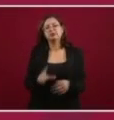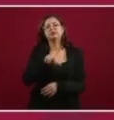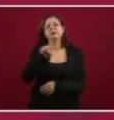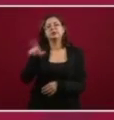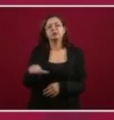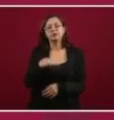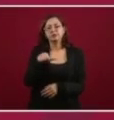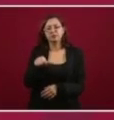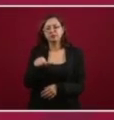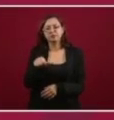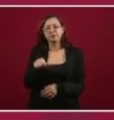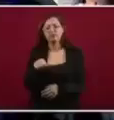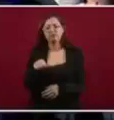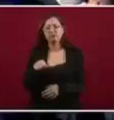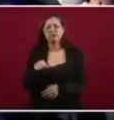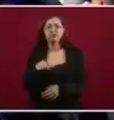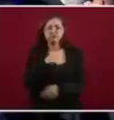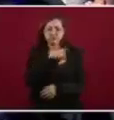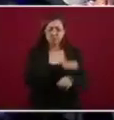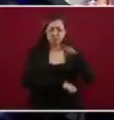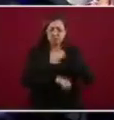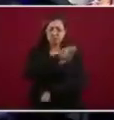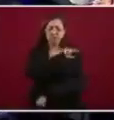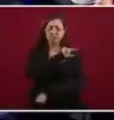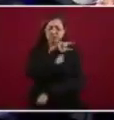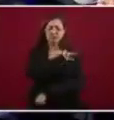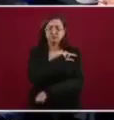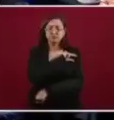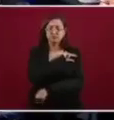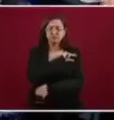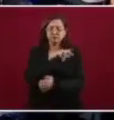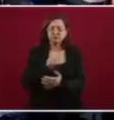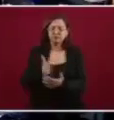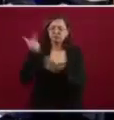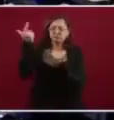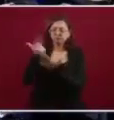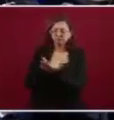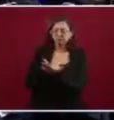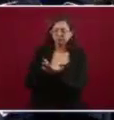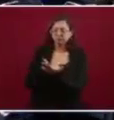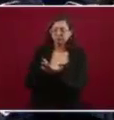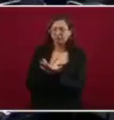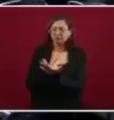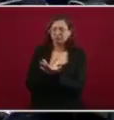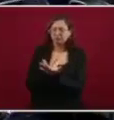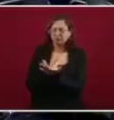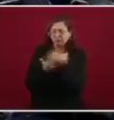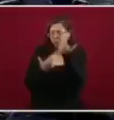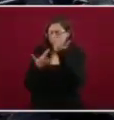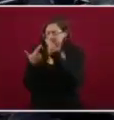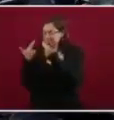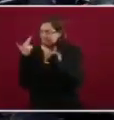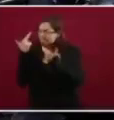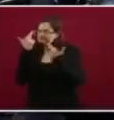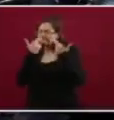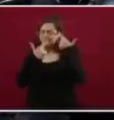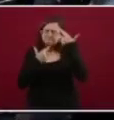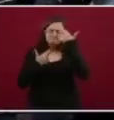hicieron el mismo sector privado, hizo, sí, estudios.